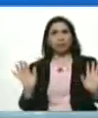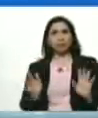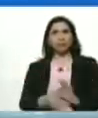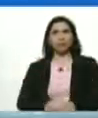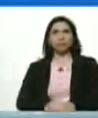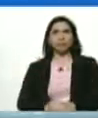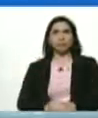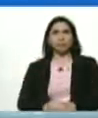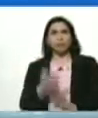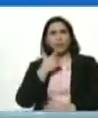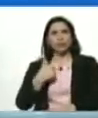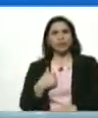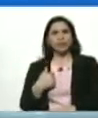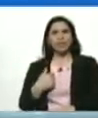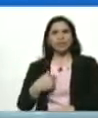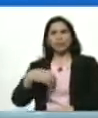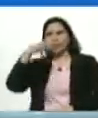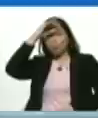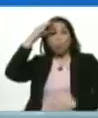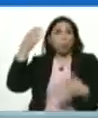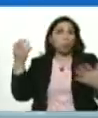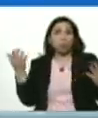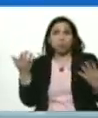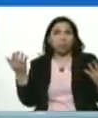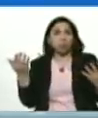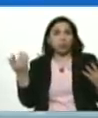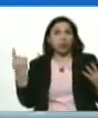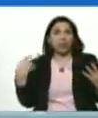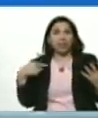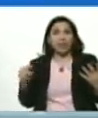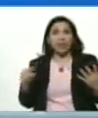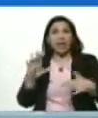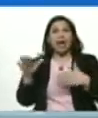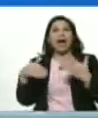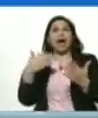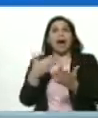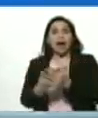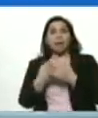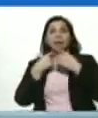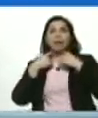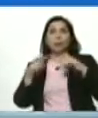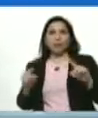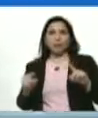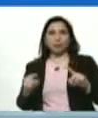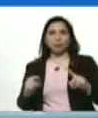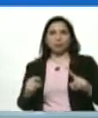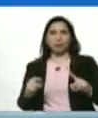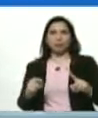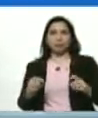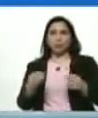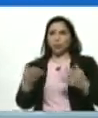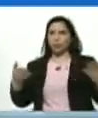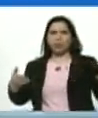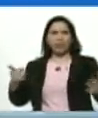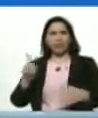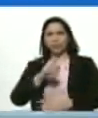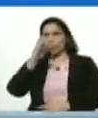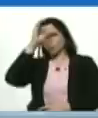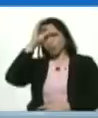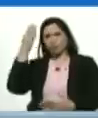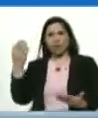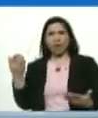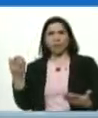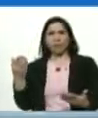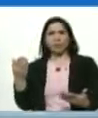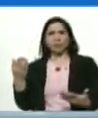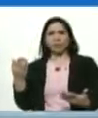y nos decía uno no sabe lo que tiene hasta que lo pierde ustedes no saben las ganas que tengo de